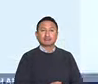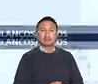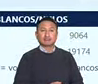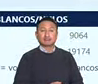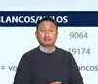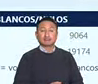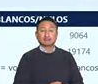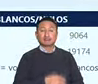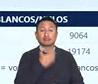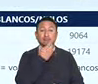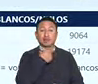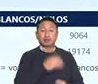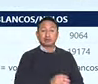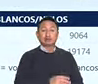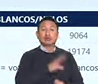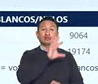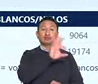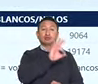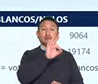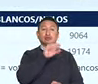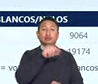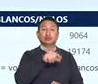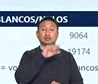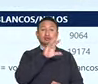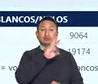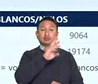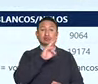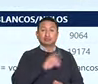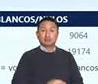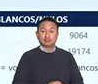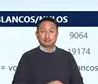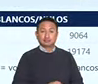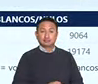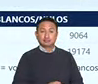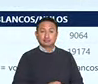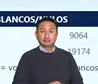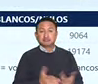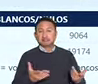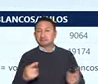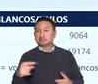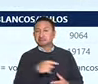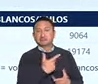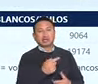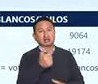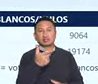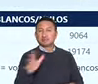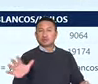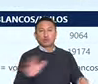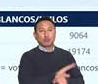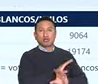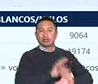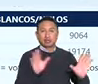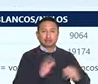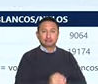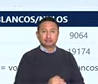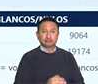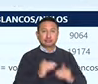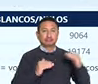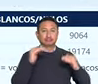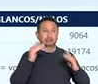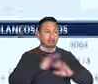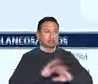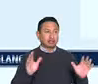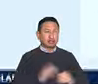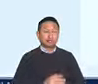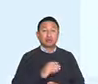95.13% de actas válidas. Actas por procesar, 0.33 prácticamente. Ya, el margen es mínimo. Ya está dicho. Ajá.